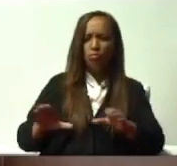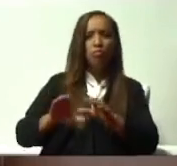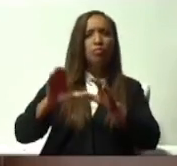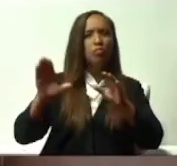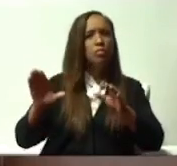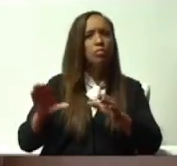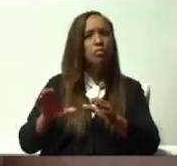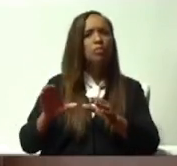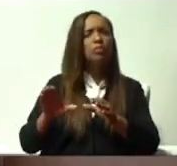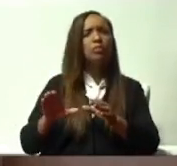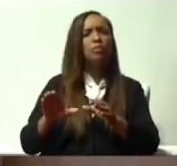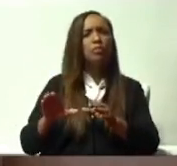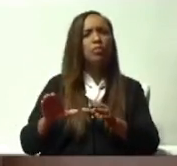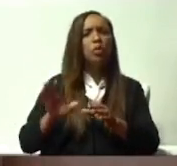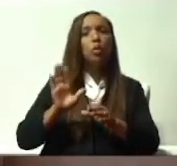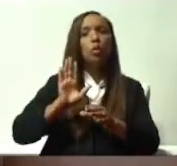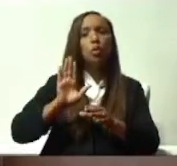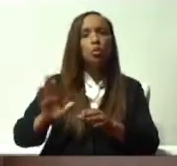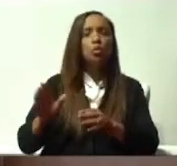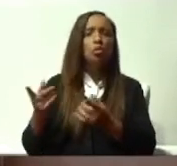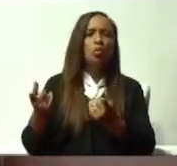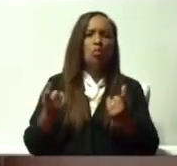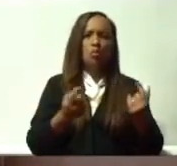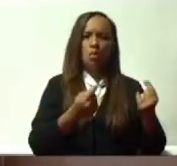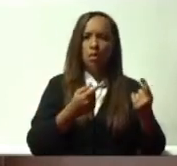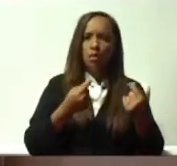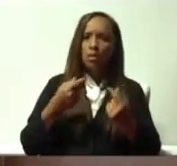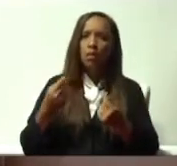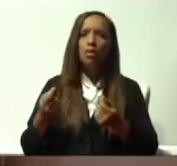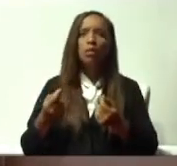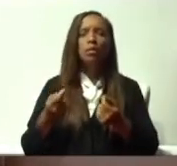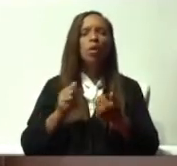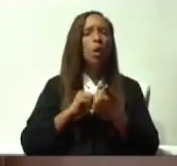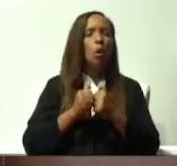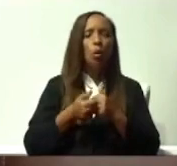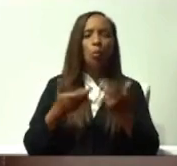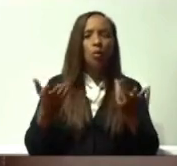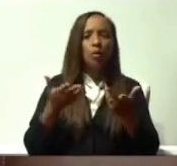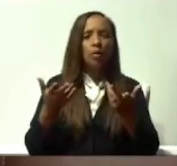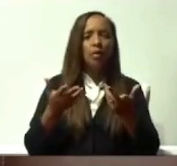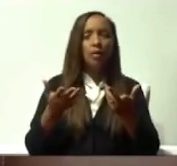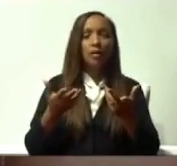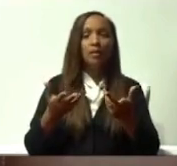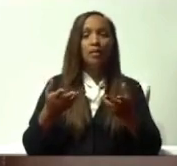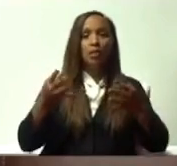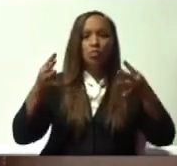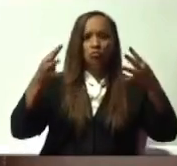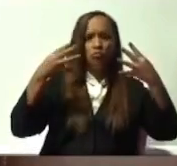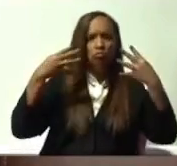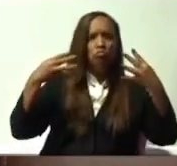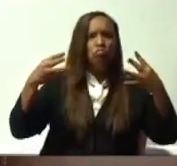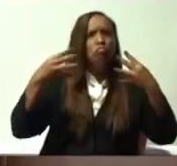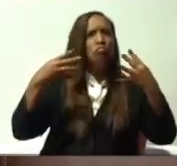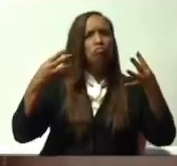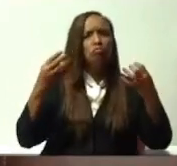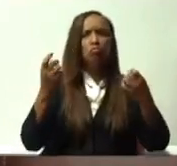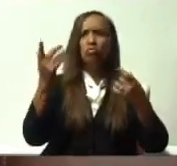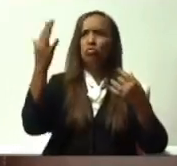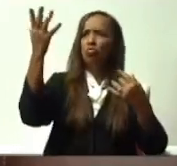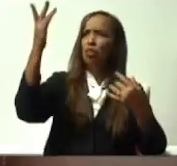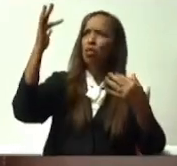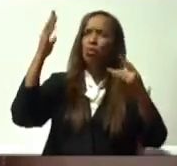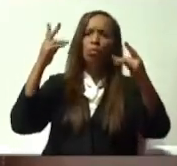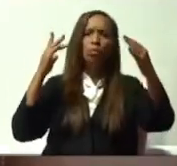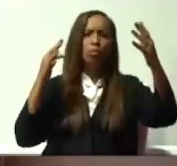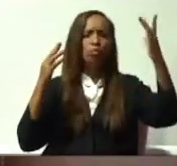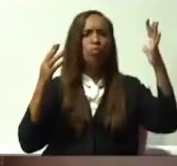la preservación del medio ambiente, con todas sus circunstancias. No solo fue un